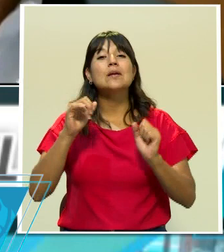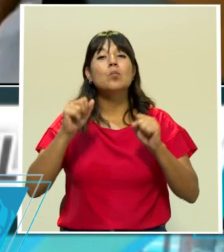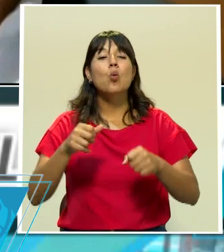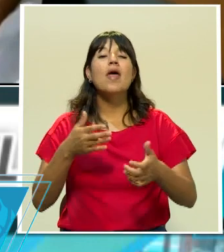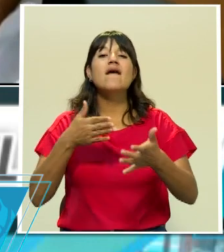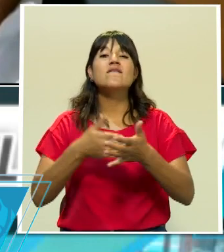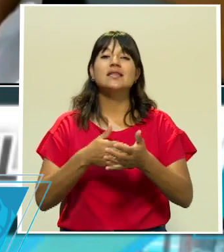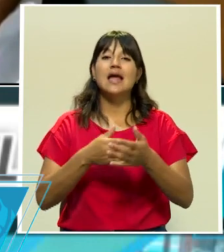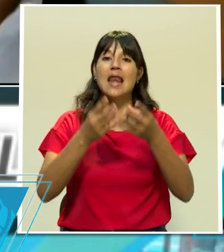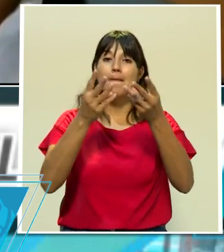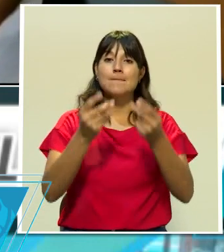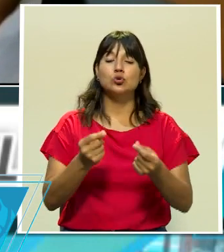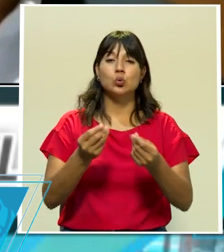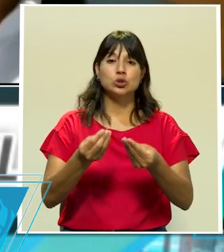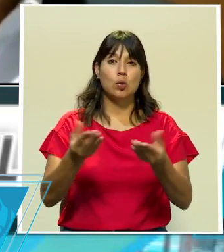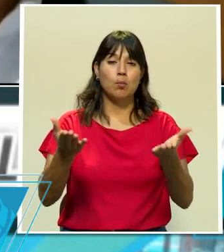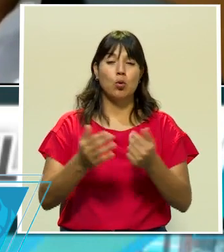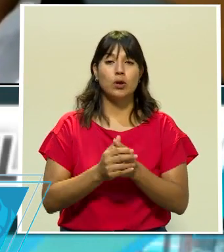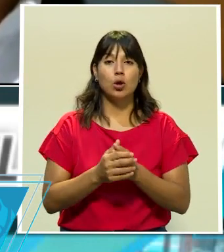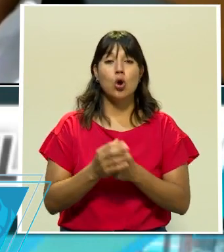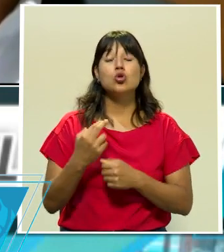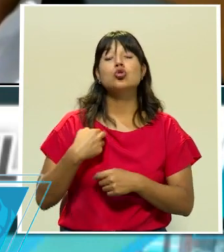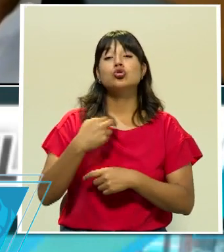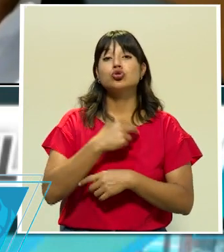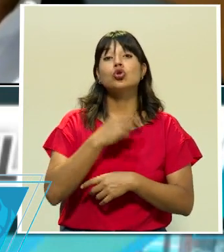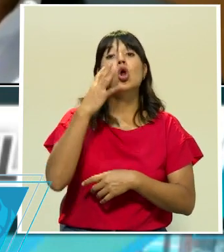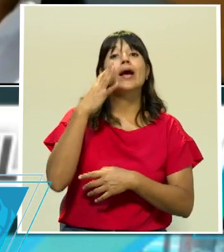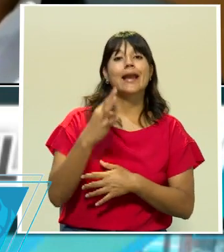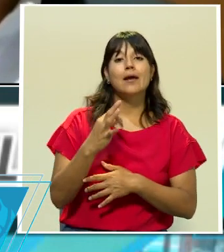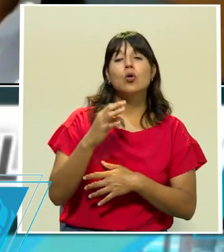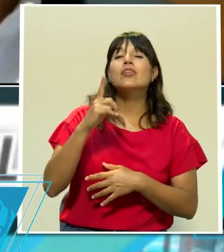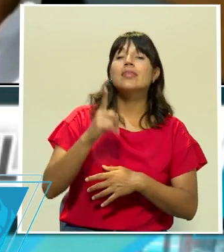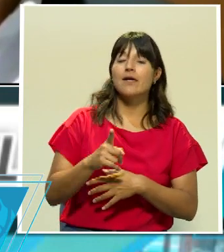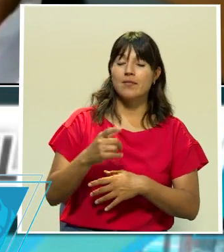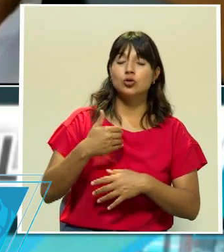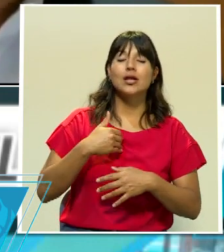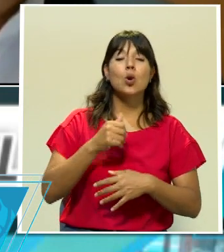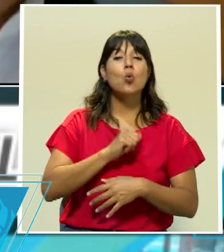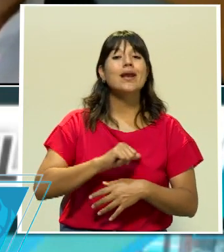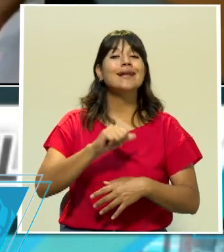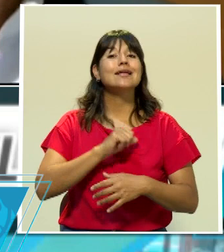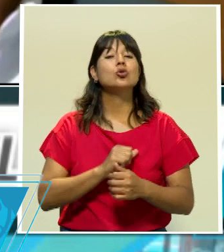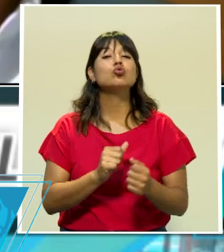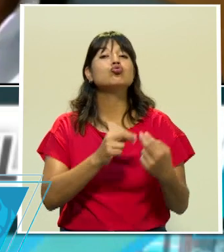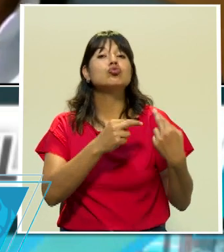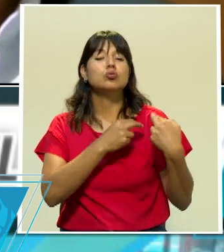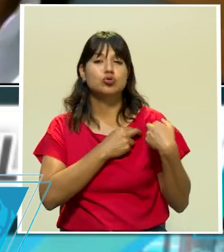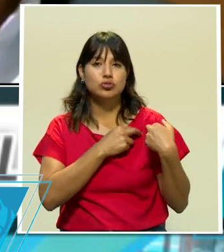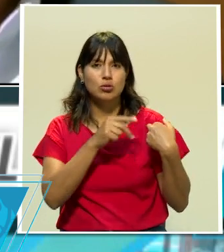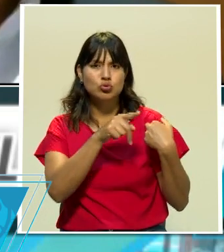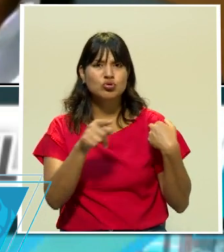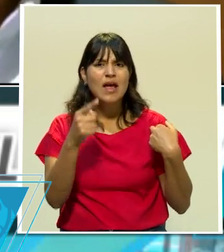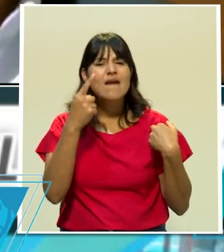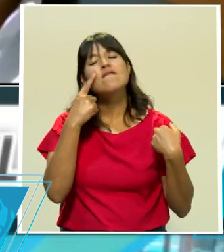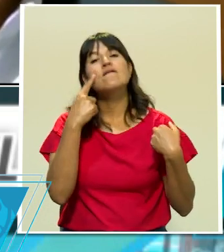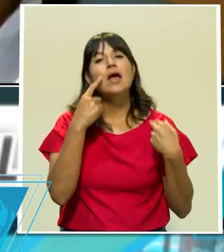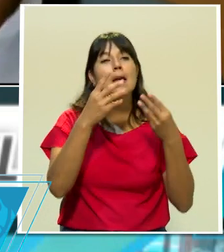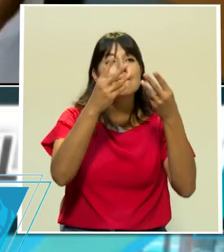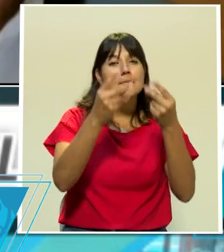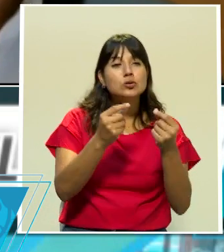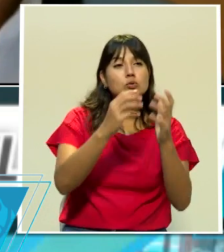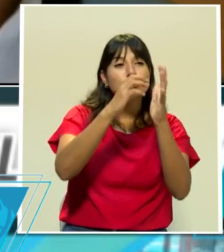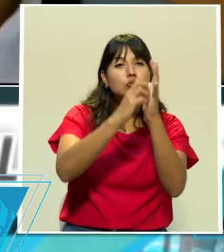públicas. Yo y nosotros hemos considerado que tenemos que tener esa responsabilidad. Usted ve los recortes en presupuesto,